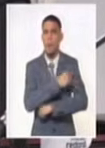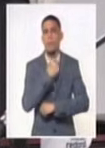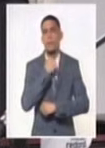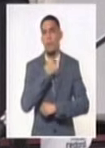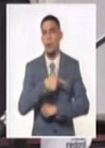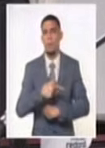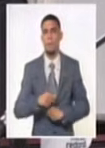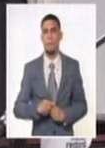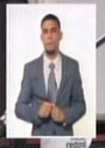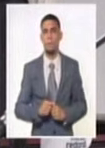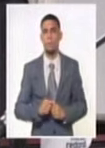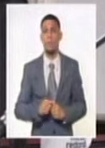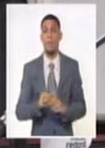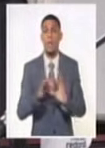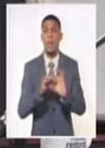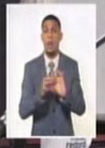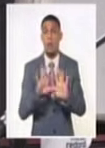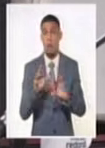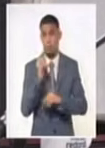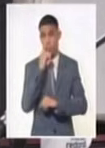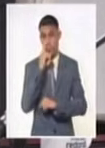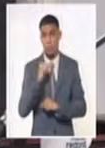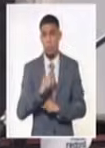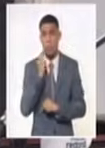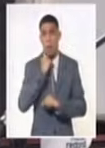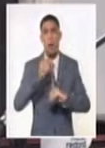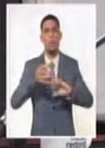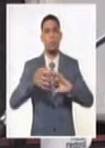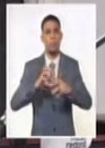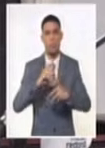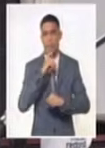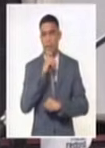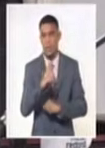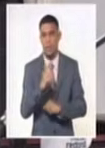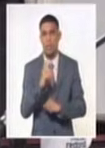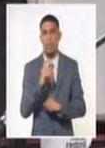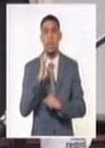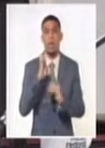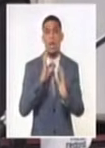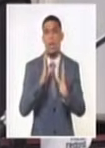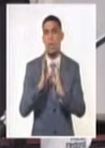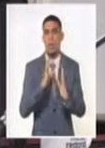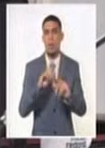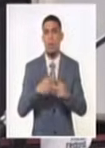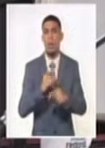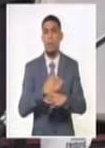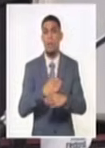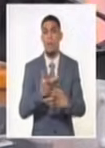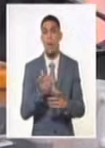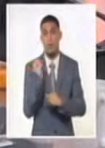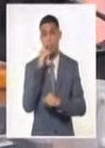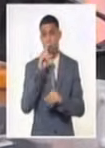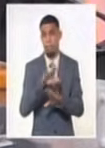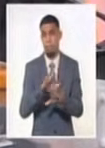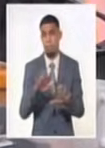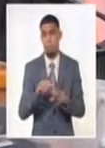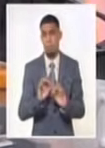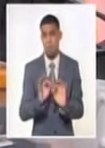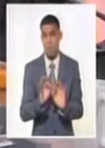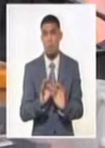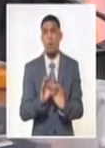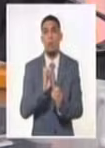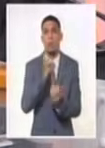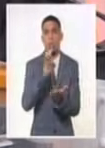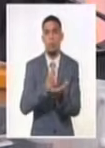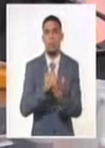para el grado terminal, que es más complejo esta etapa, ¿no? Porque ya significa el fin de la enseñanza general, pero el inicio